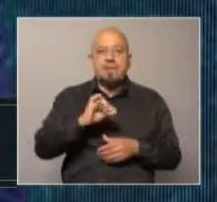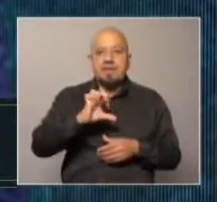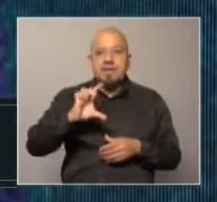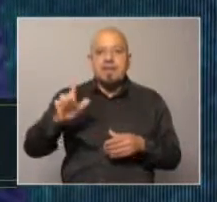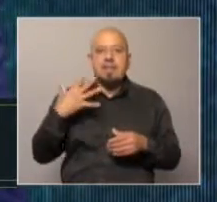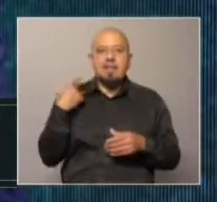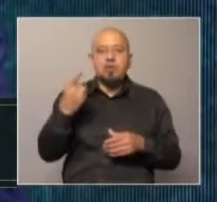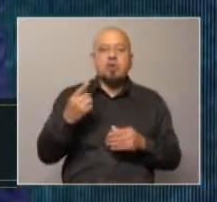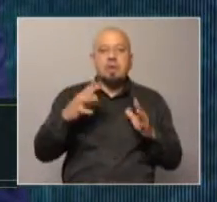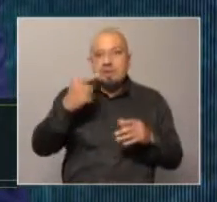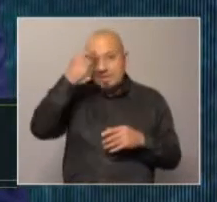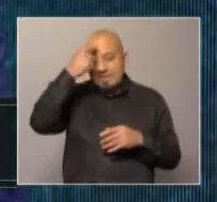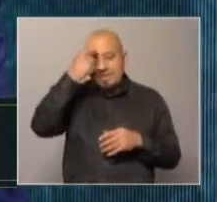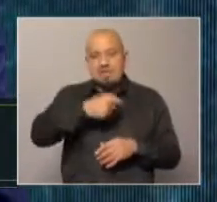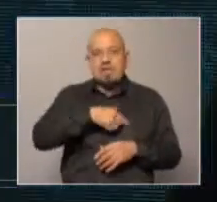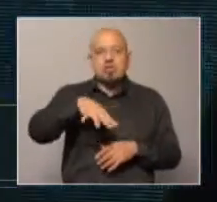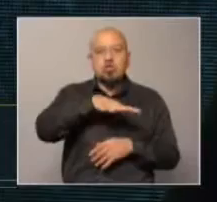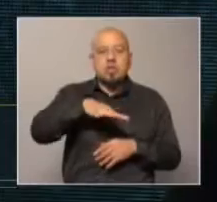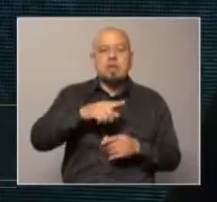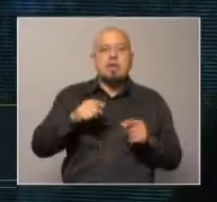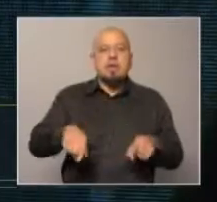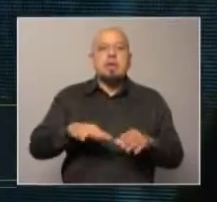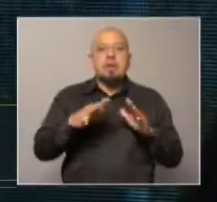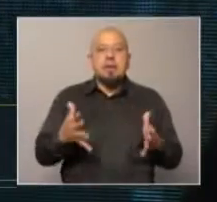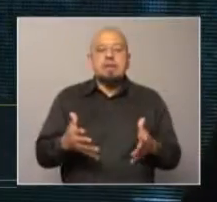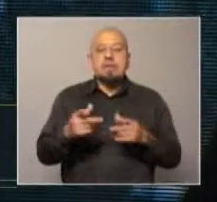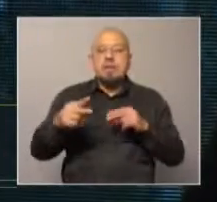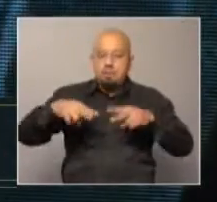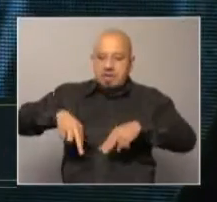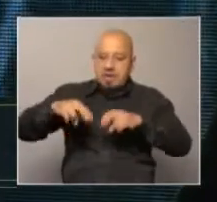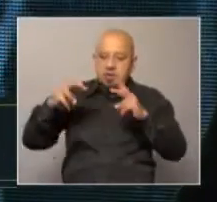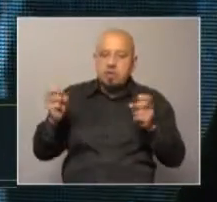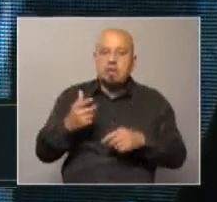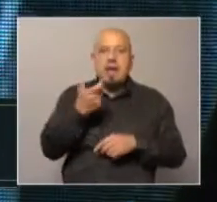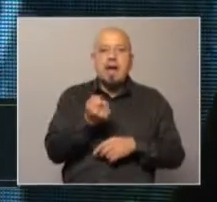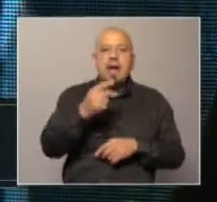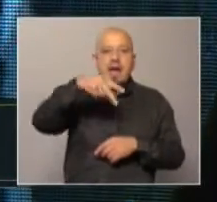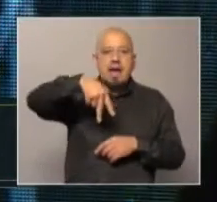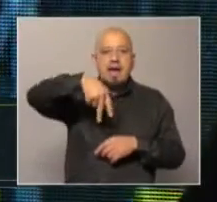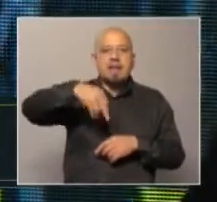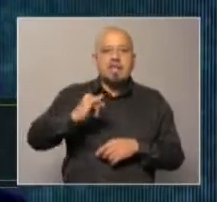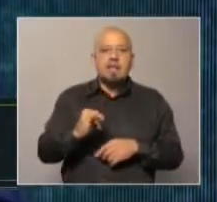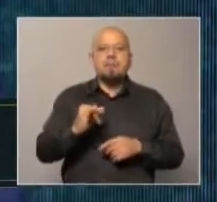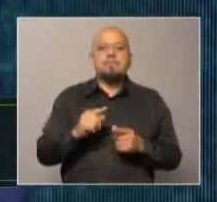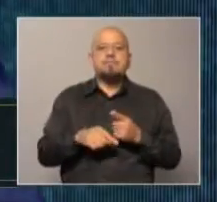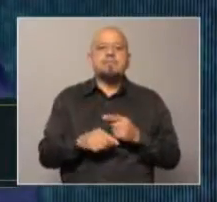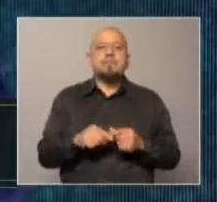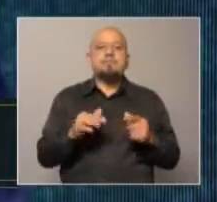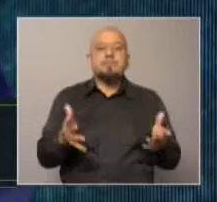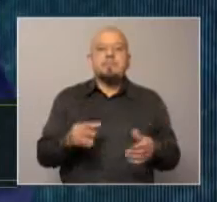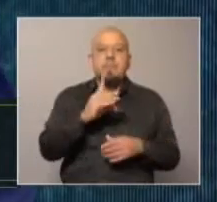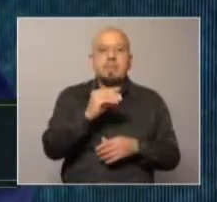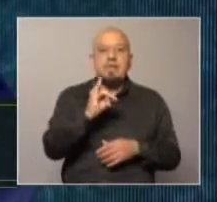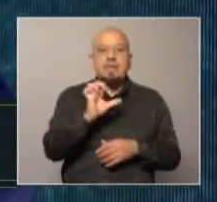social con especialidad en sociología, integrante del Sistema Nacional de Investigadores de la ANI. Gracias por acompañarnos. Muchas gracias. Y Diego